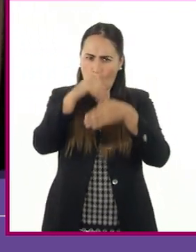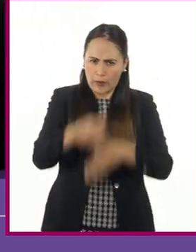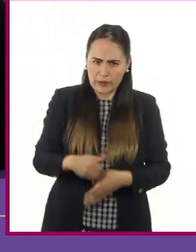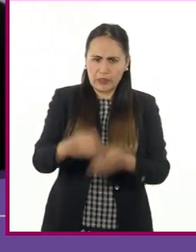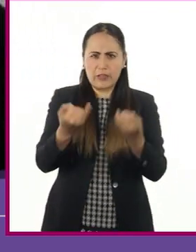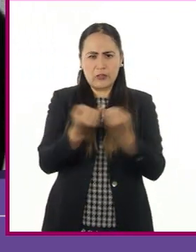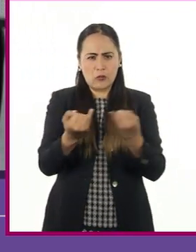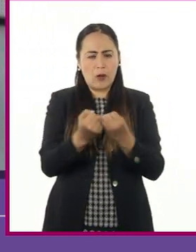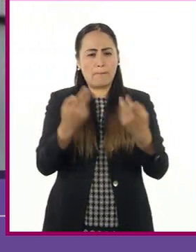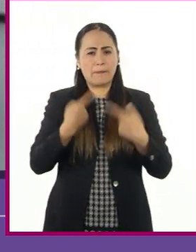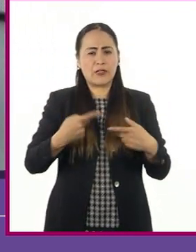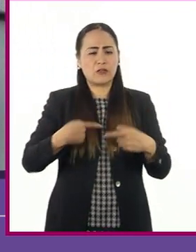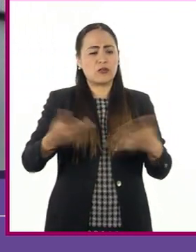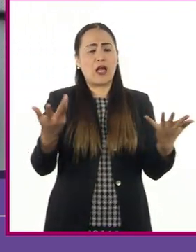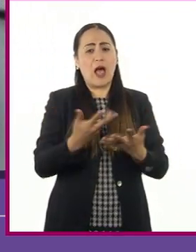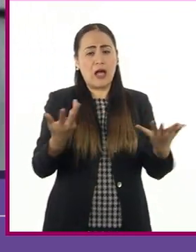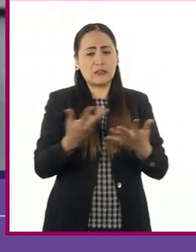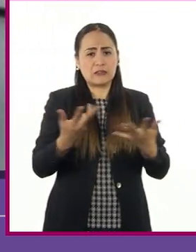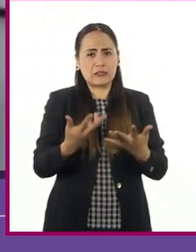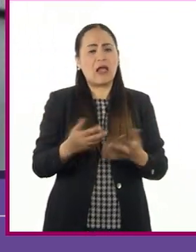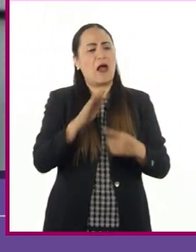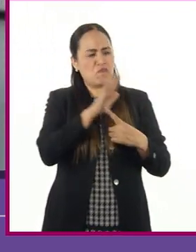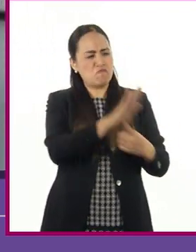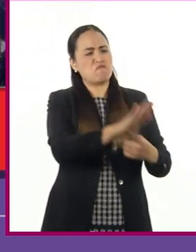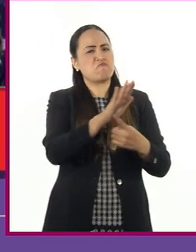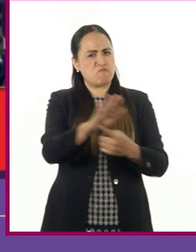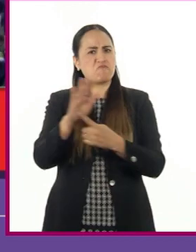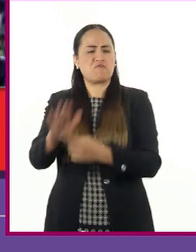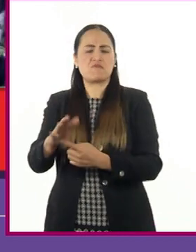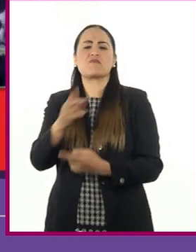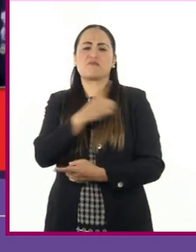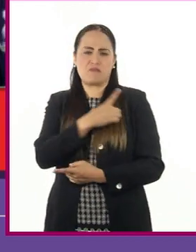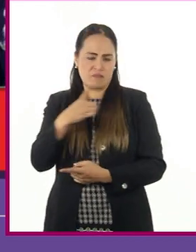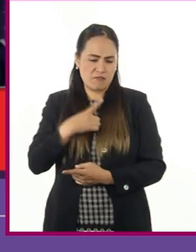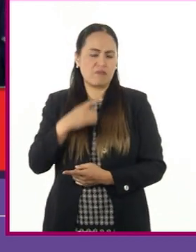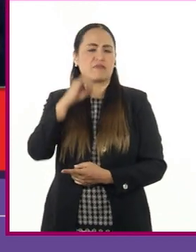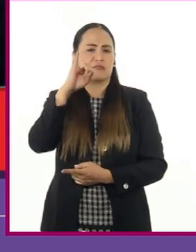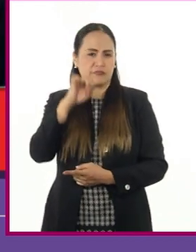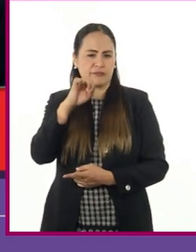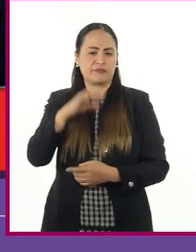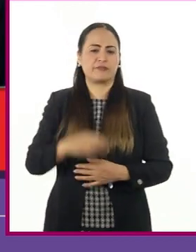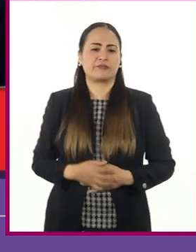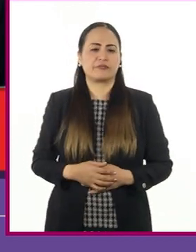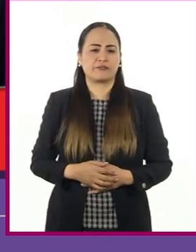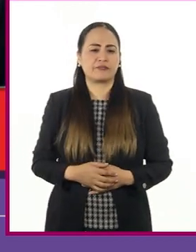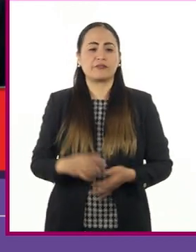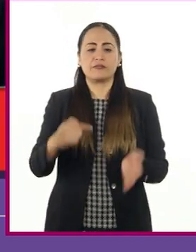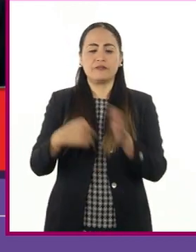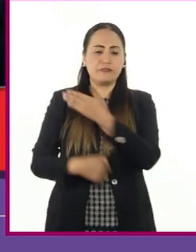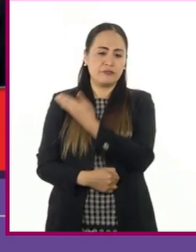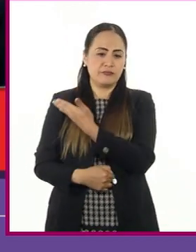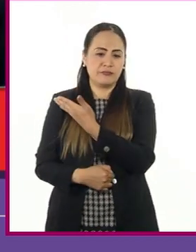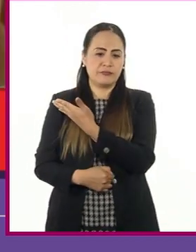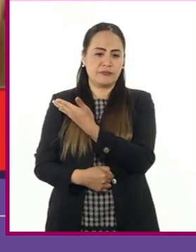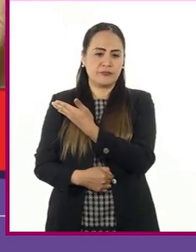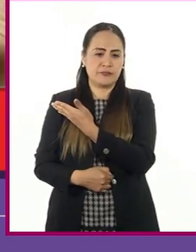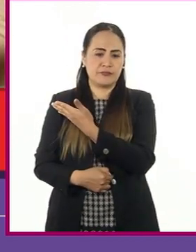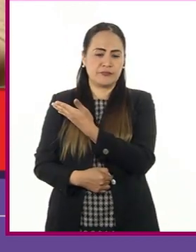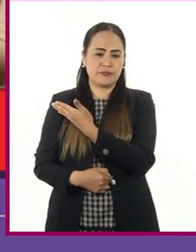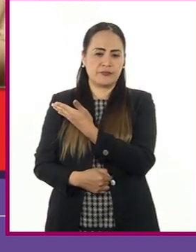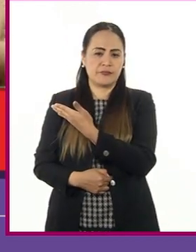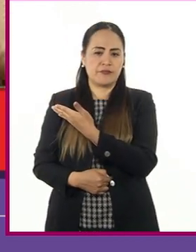a la sociedad respecto al ejercicio de su empleo. Por su parte, la Ley Federal de